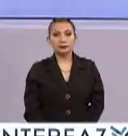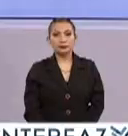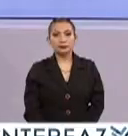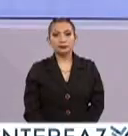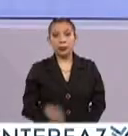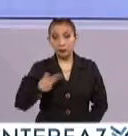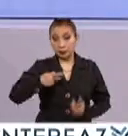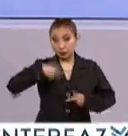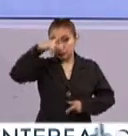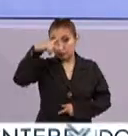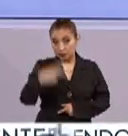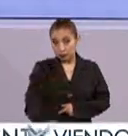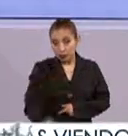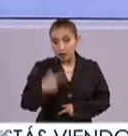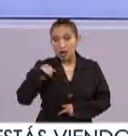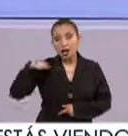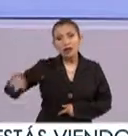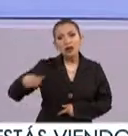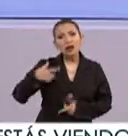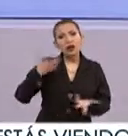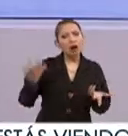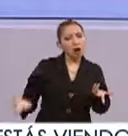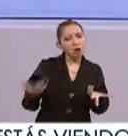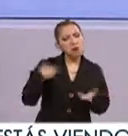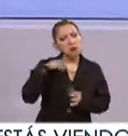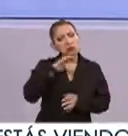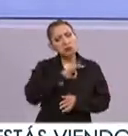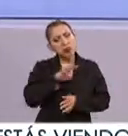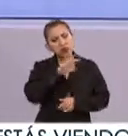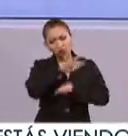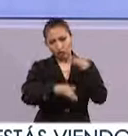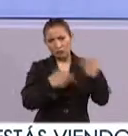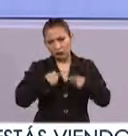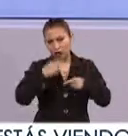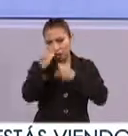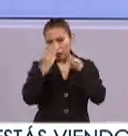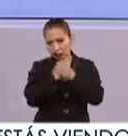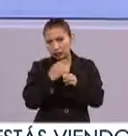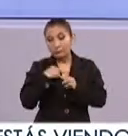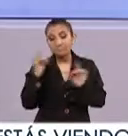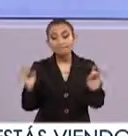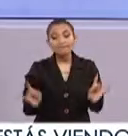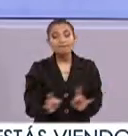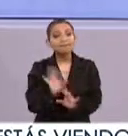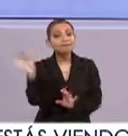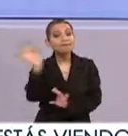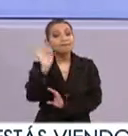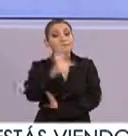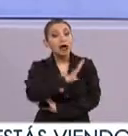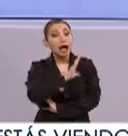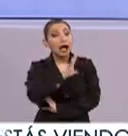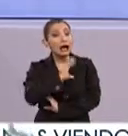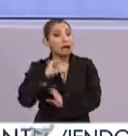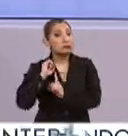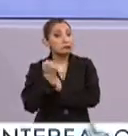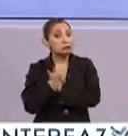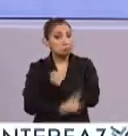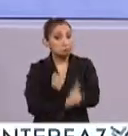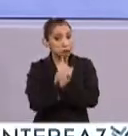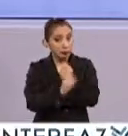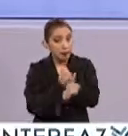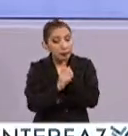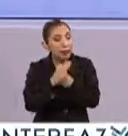Los mexicanos, así como en mayor o menor medida todas las personas del mundo, estamos expuestos a enfrentarnos a situaciones